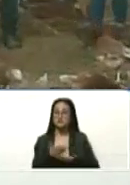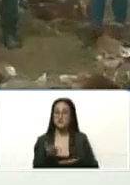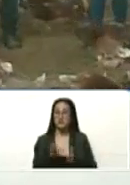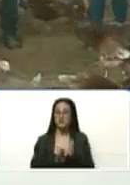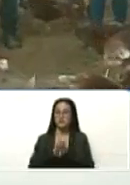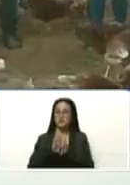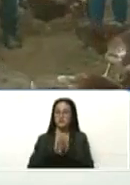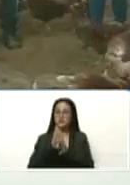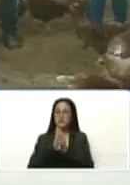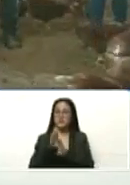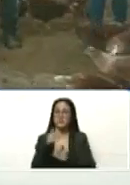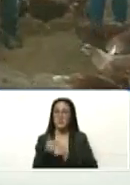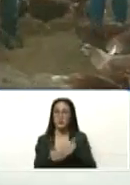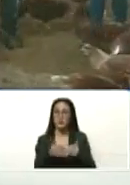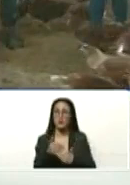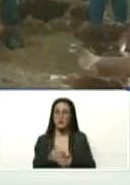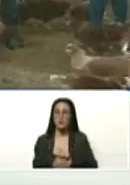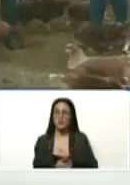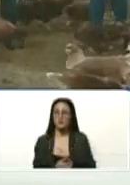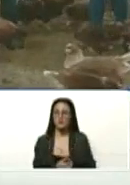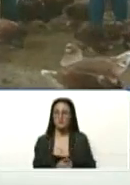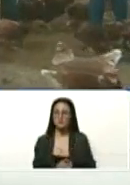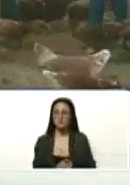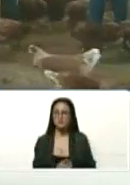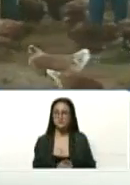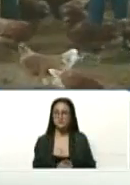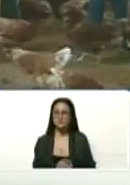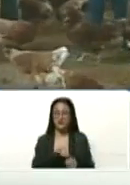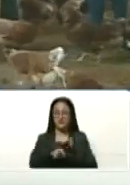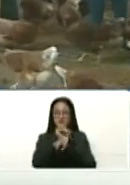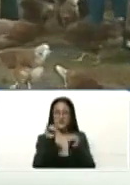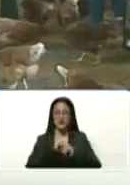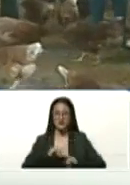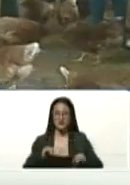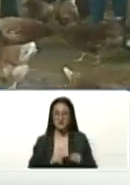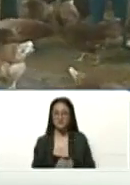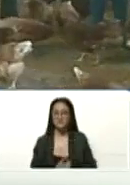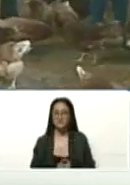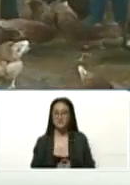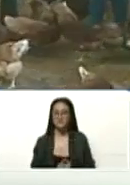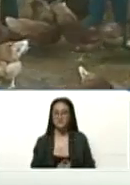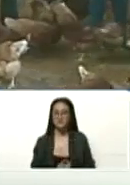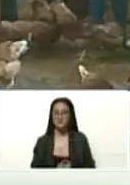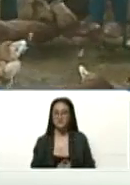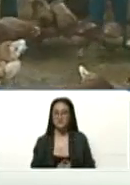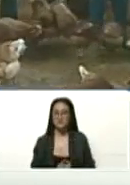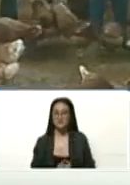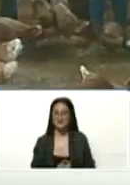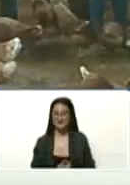progresiva, productiva y feliz de los